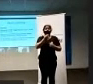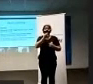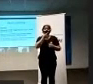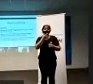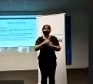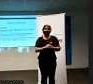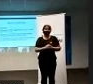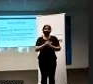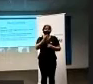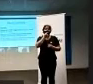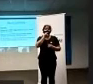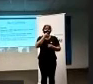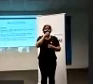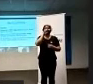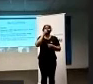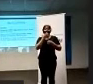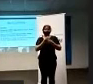Siguiente.